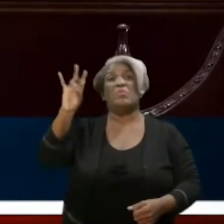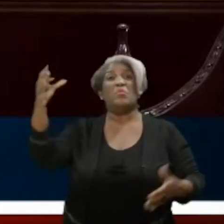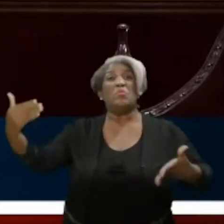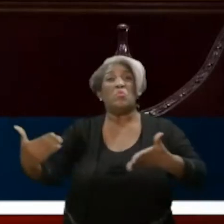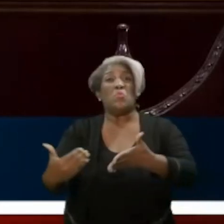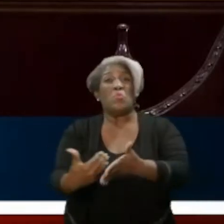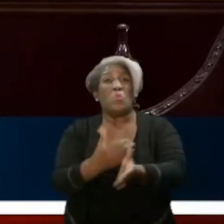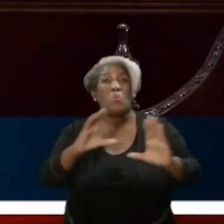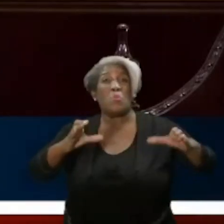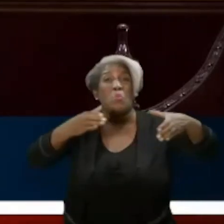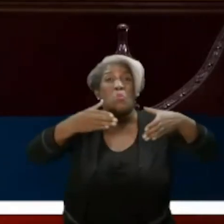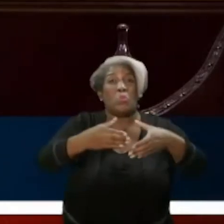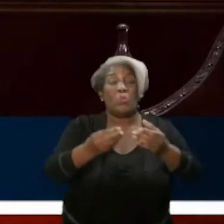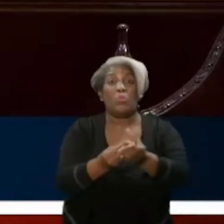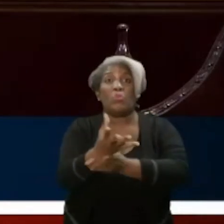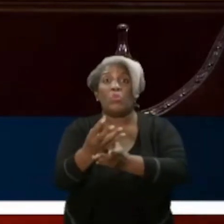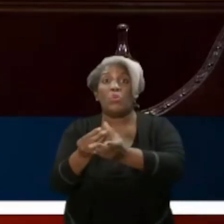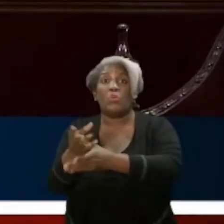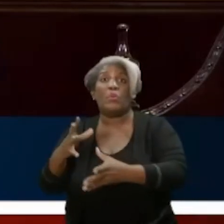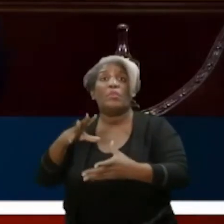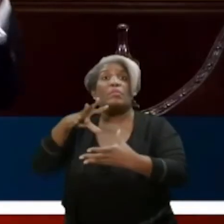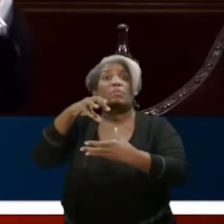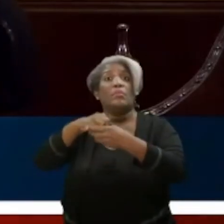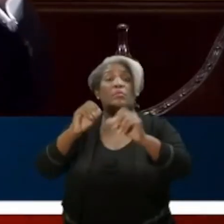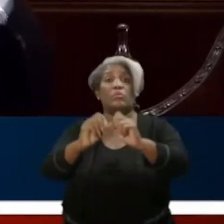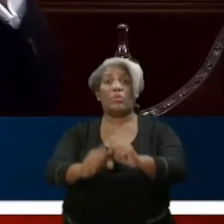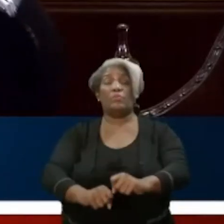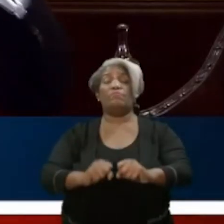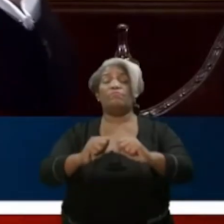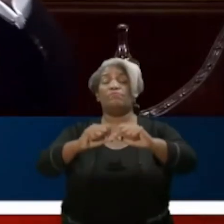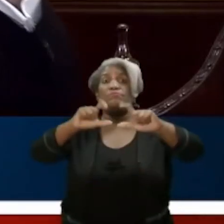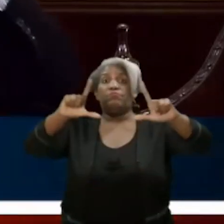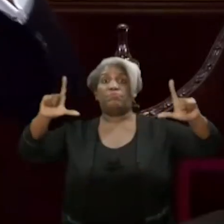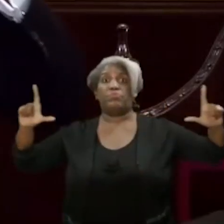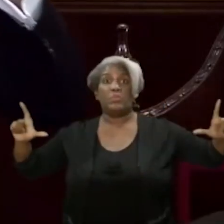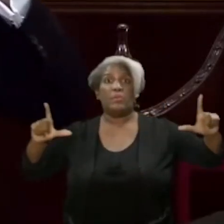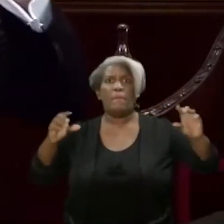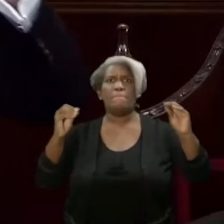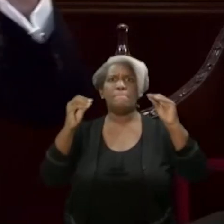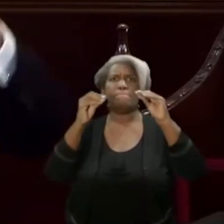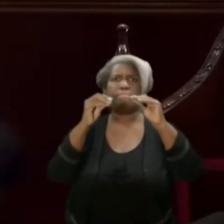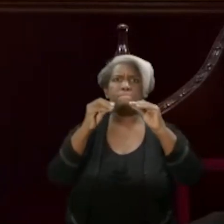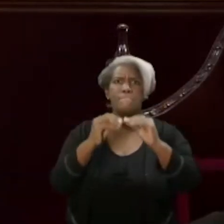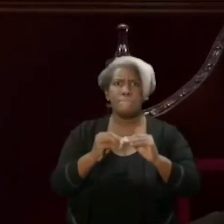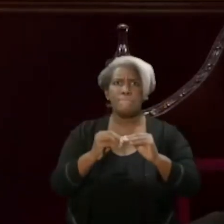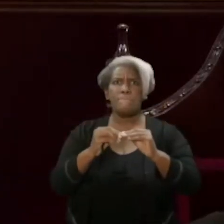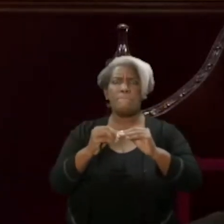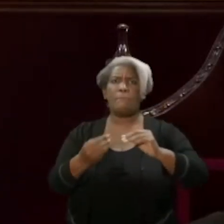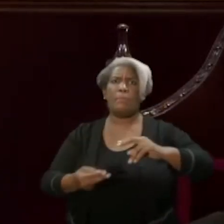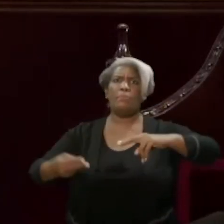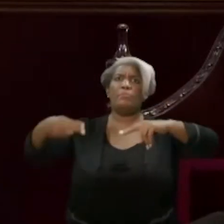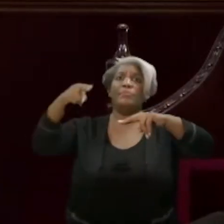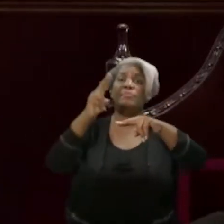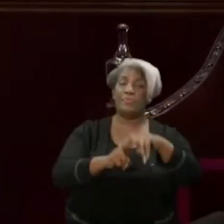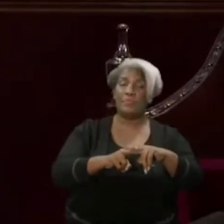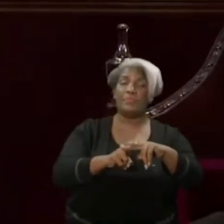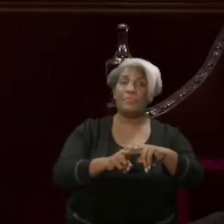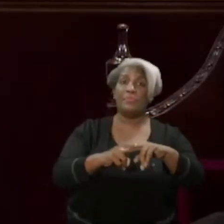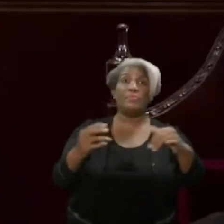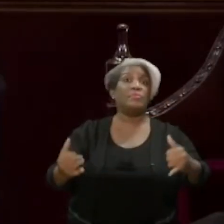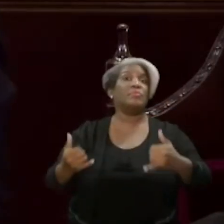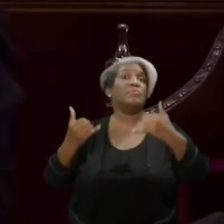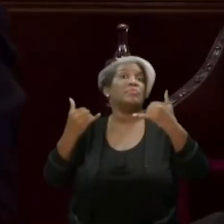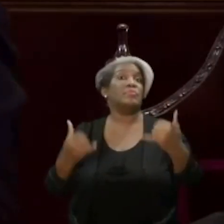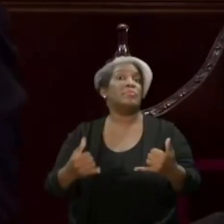de compras en el portal, la mayor cantidad anual de instituciones registradas en toda la vida del portal transaccional.